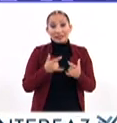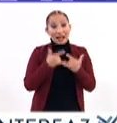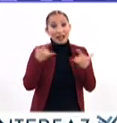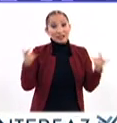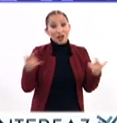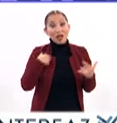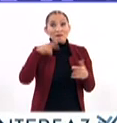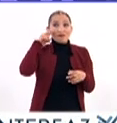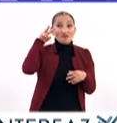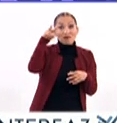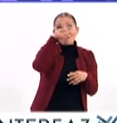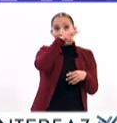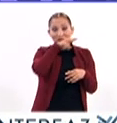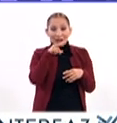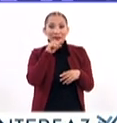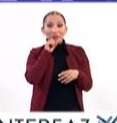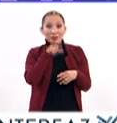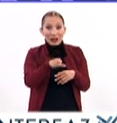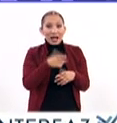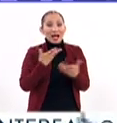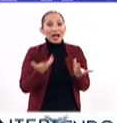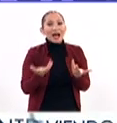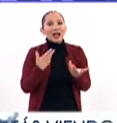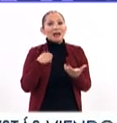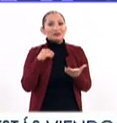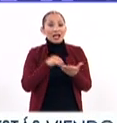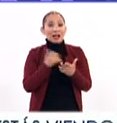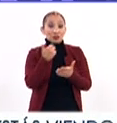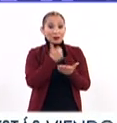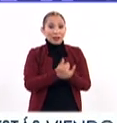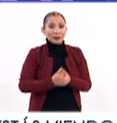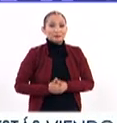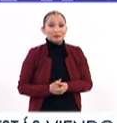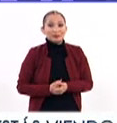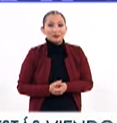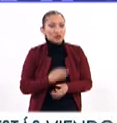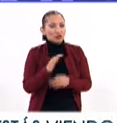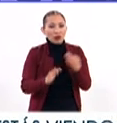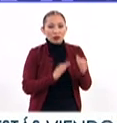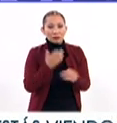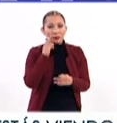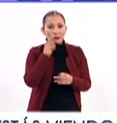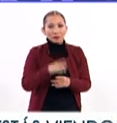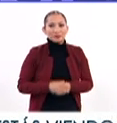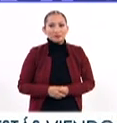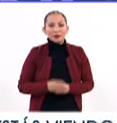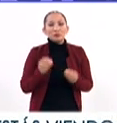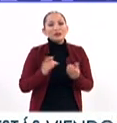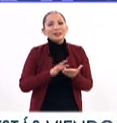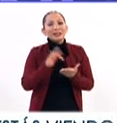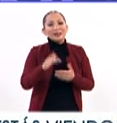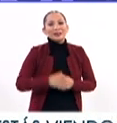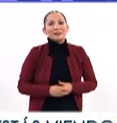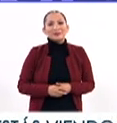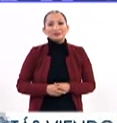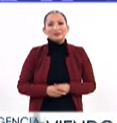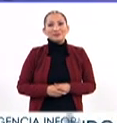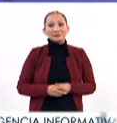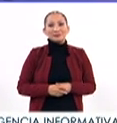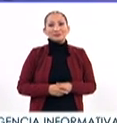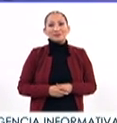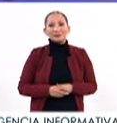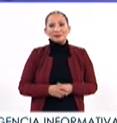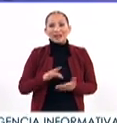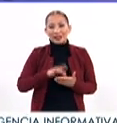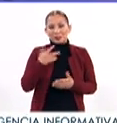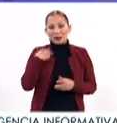historia visual y por supuesto arquitectónica también de las ciudades, ¿no? Esto todo el mundo las hemos visto. Pues muchísimas gracias. Al contrario. Gracias,